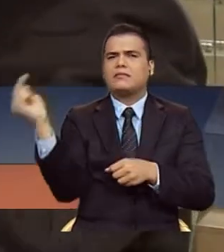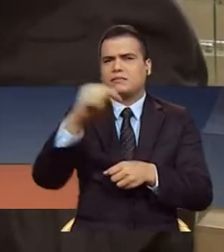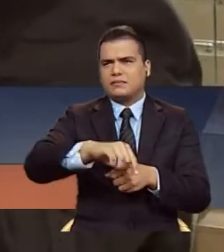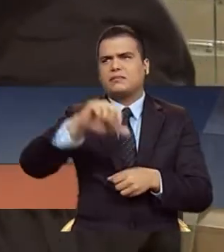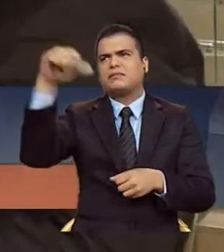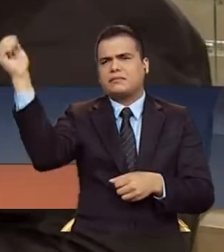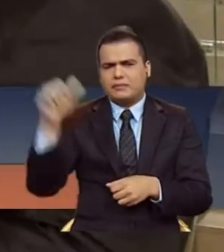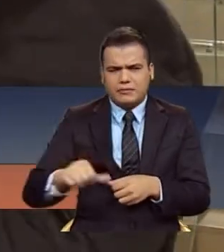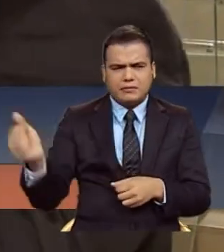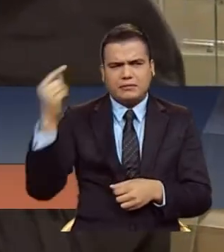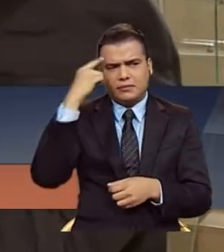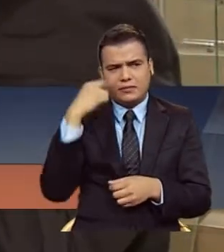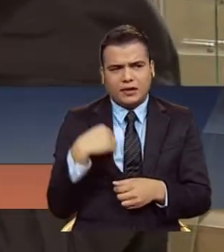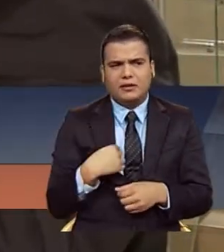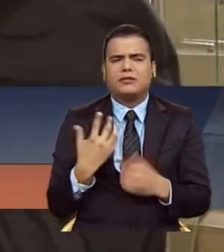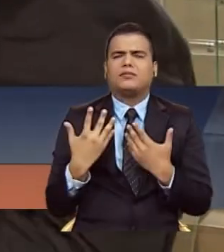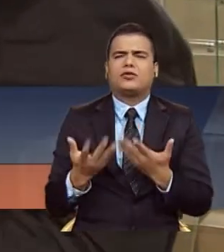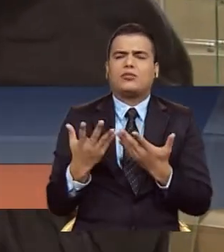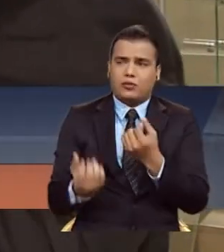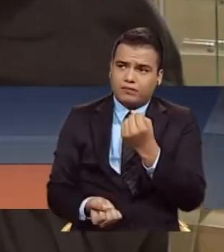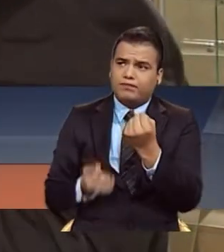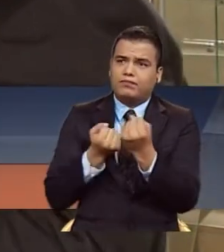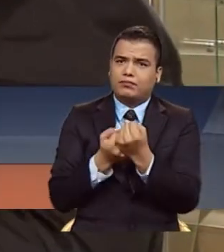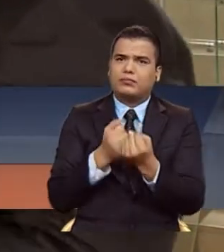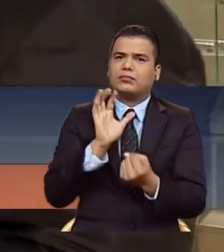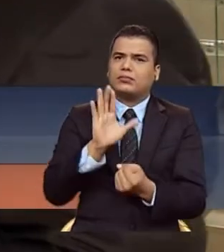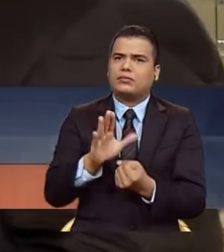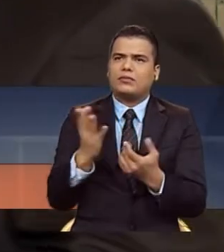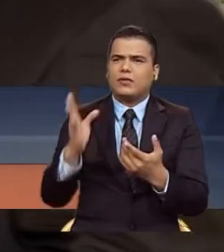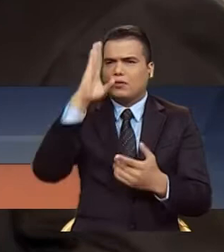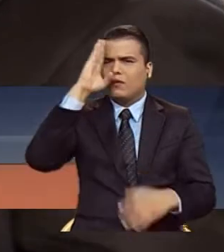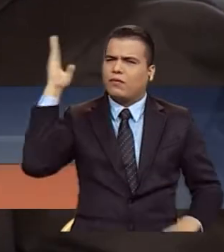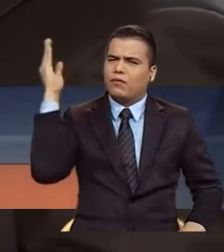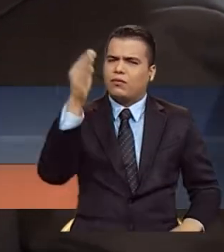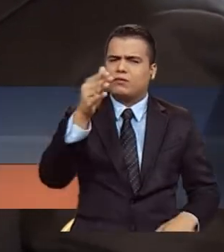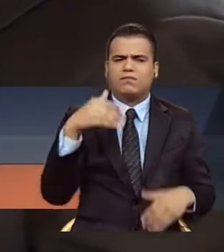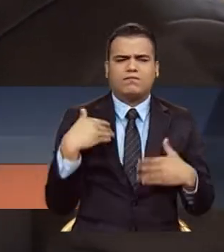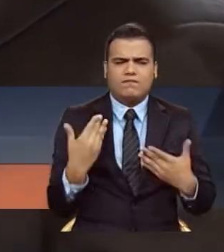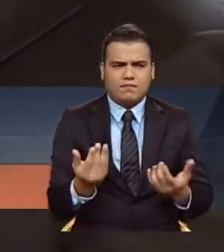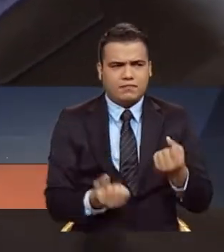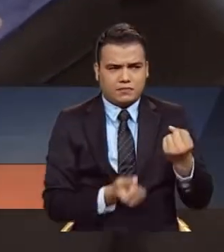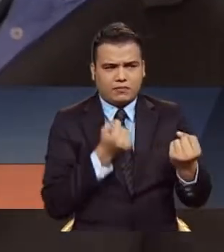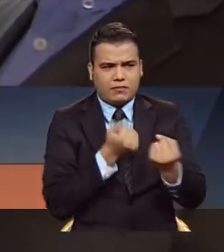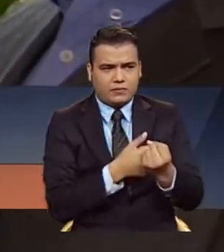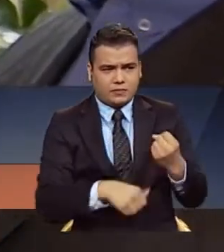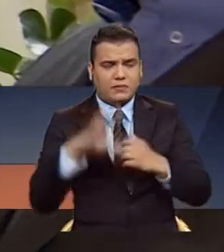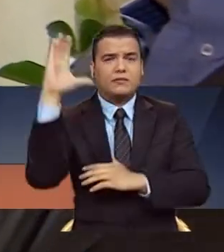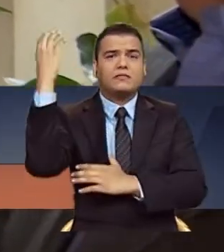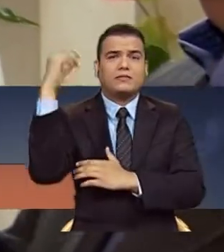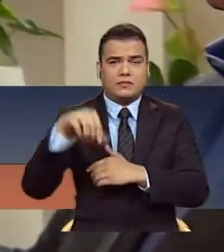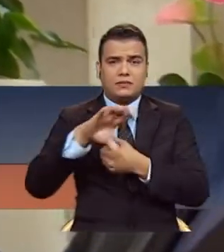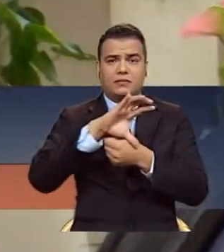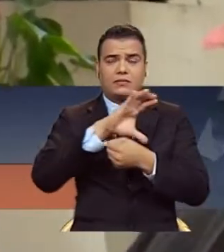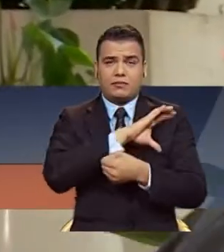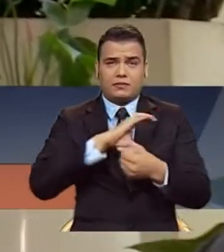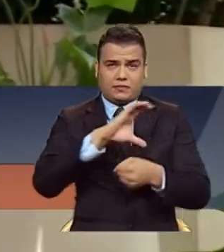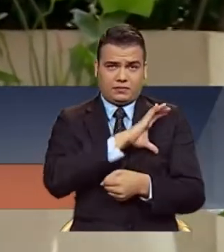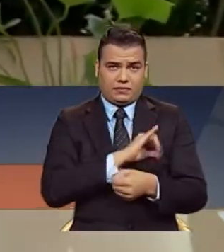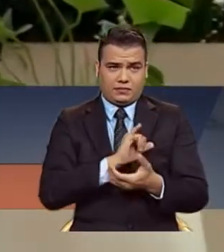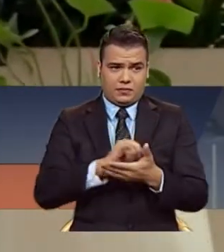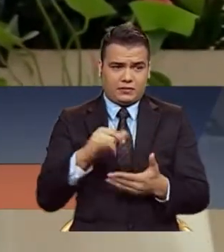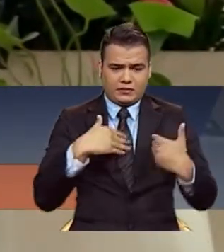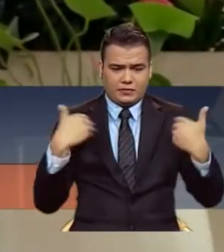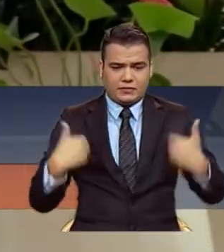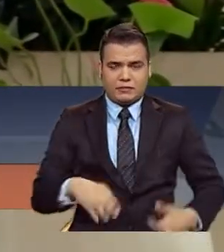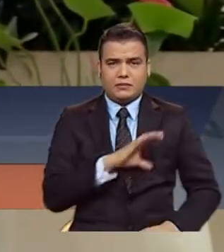viene, siempre queda con la inquietud de lo que quiere aportarle a mi ciudad el día de mañana. Quiero aportarle a la ciudad y a Colombia, como caleño y como colombiano.